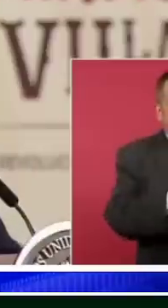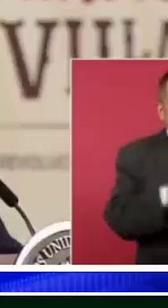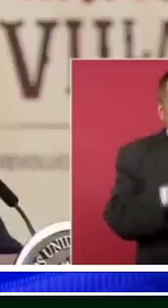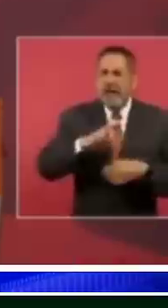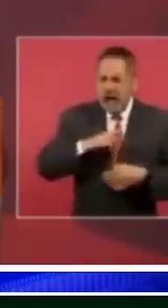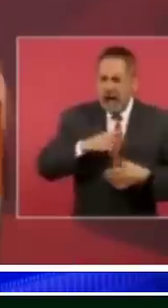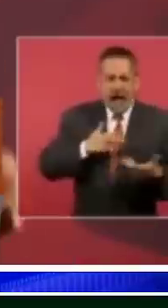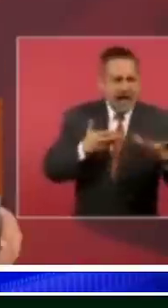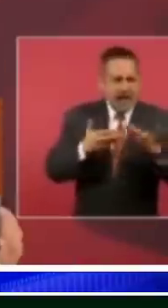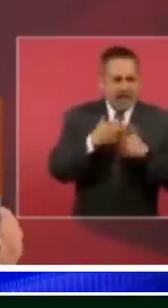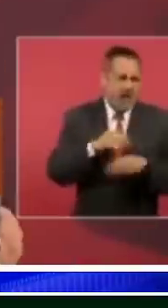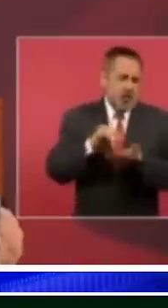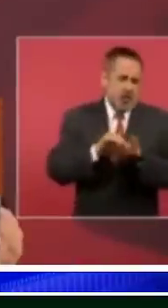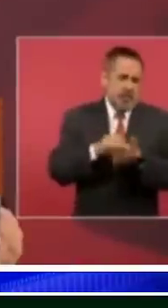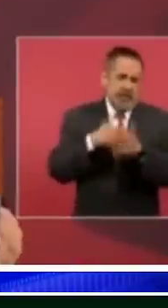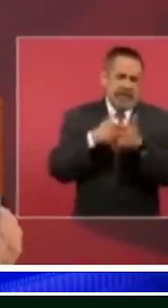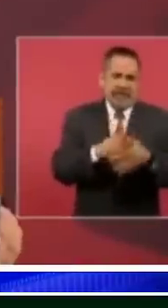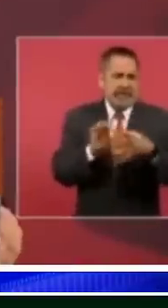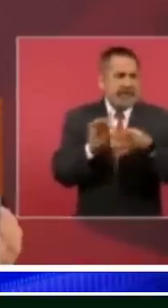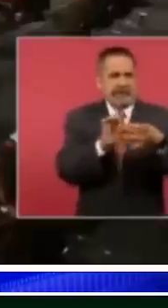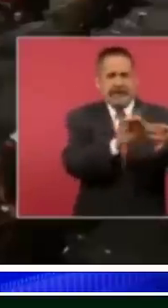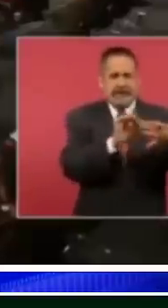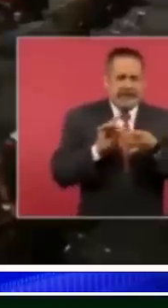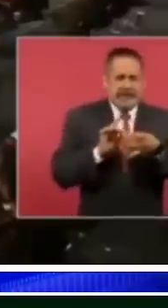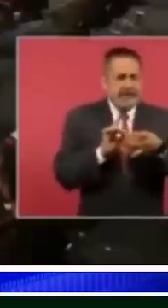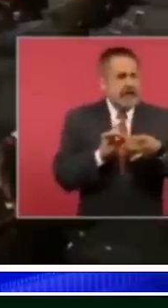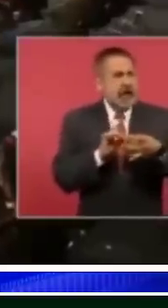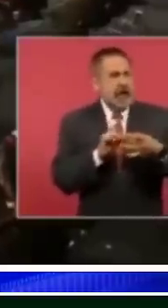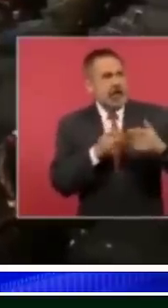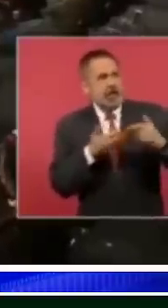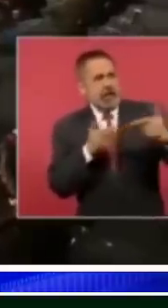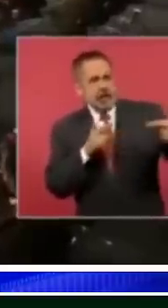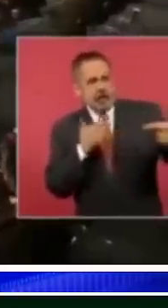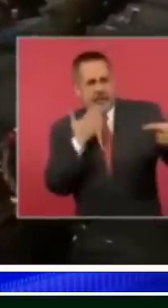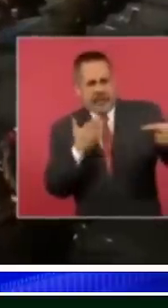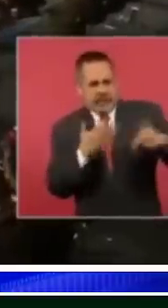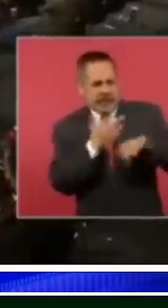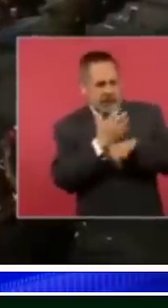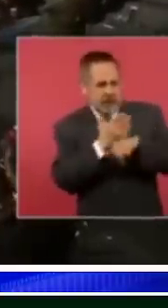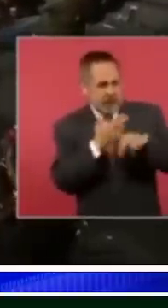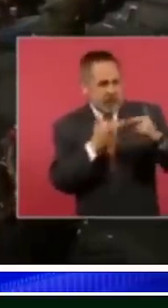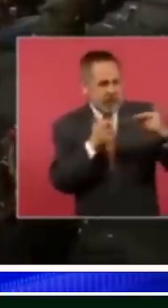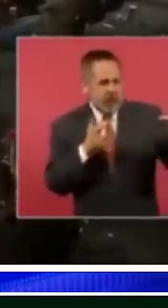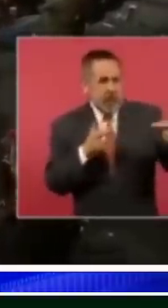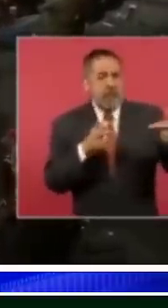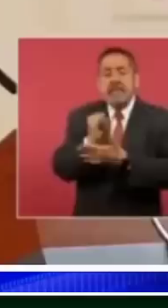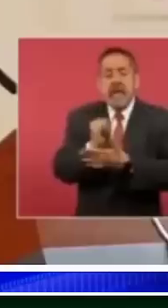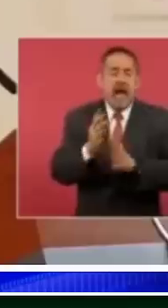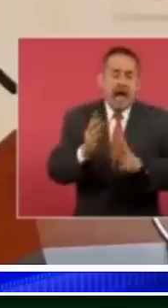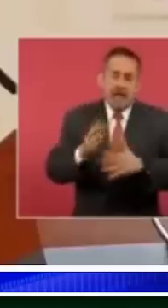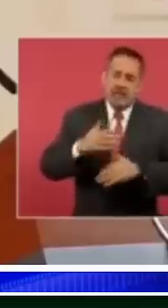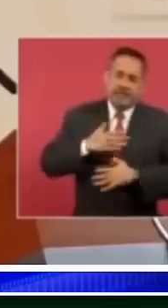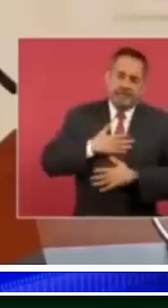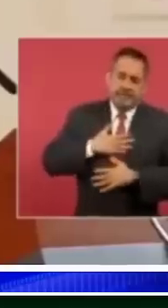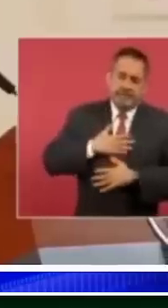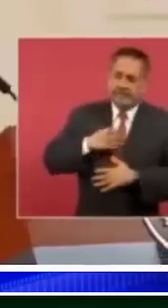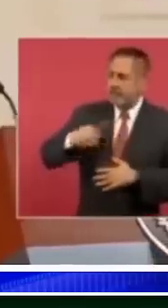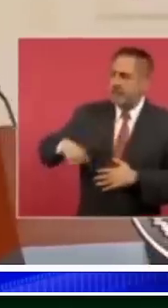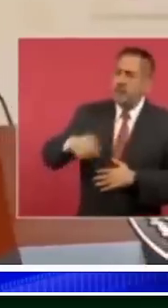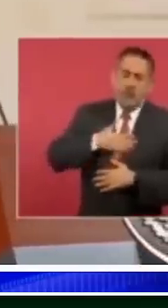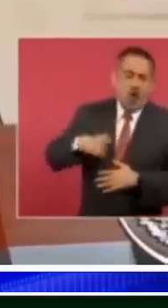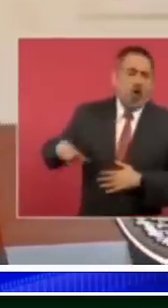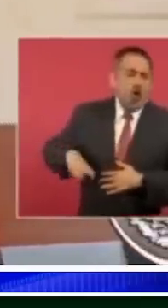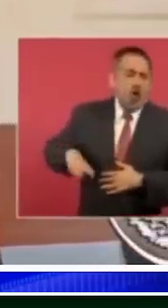en las cuales ya no quiso abundar por el momento el secretario de gobernación Y la verdad es que como está el tema de los jueces y